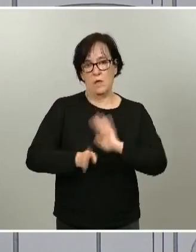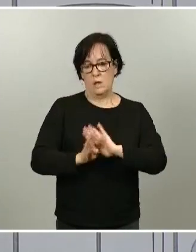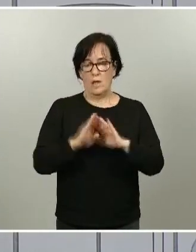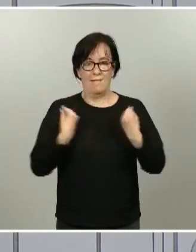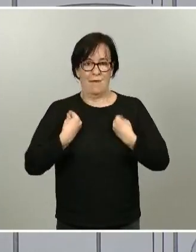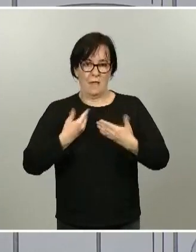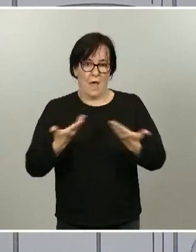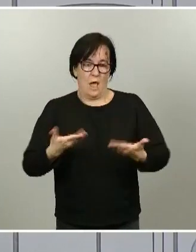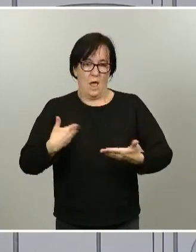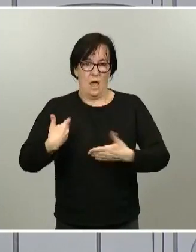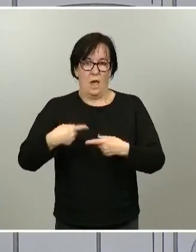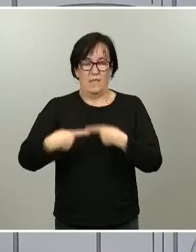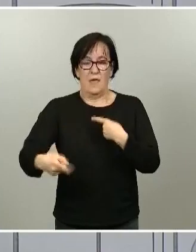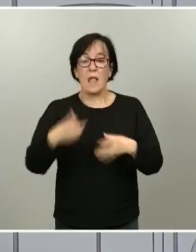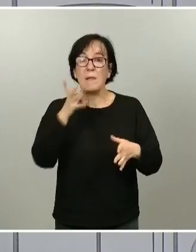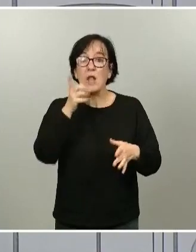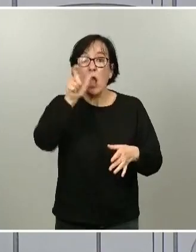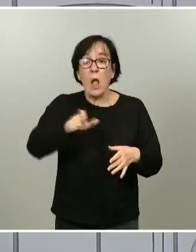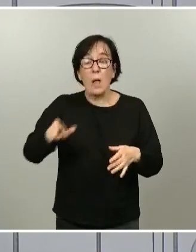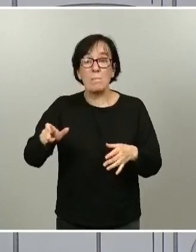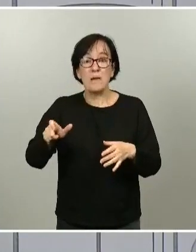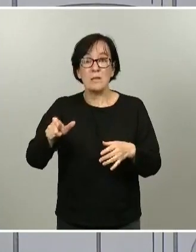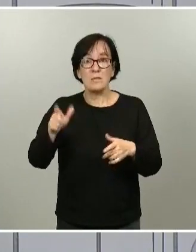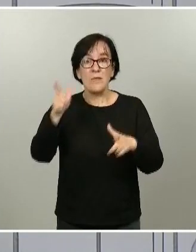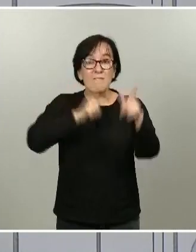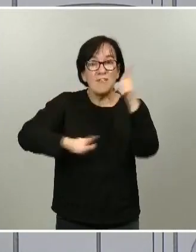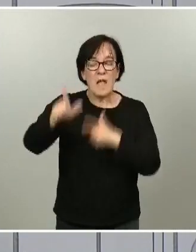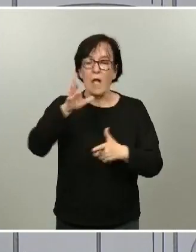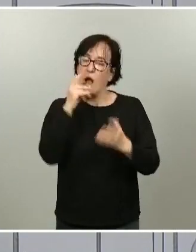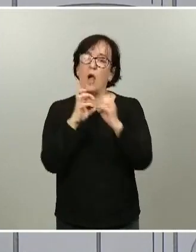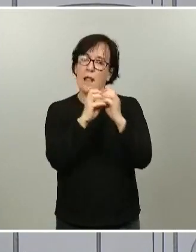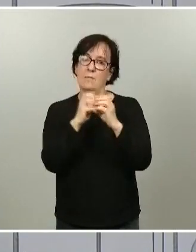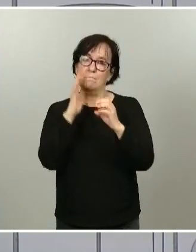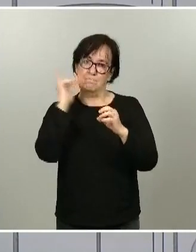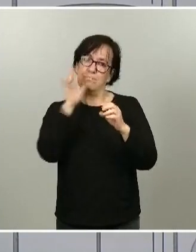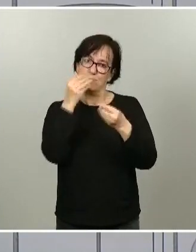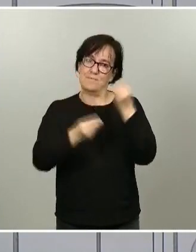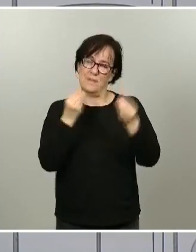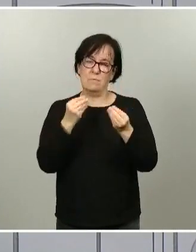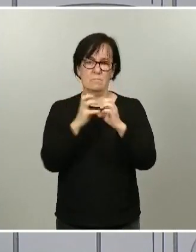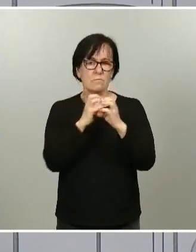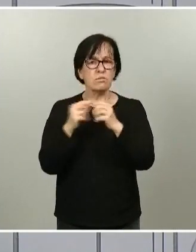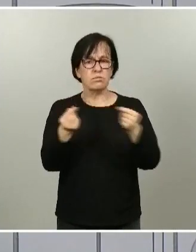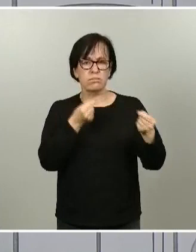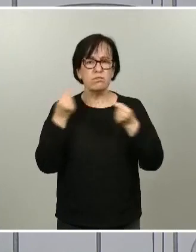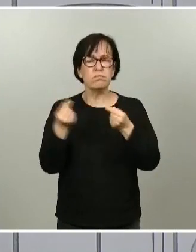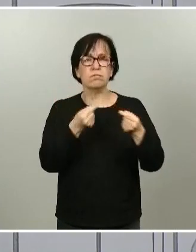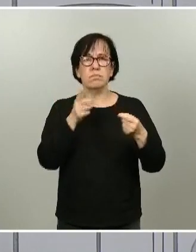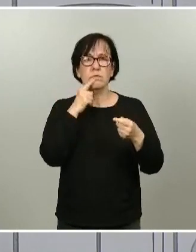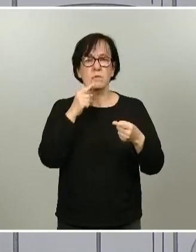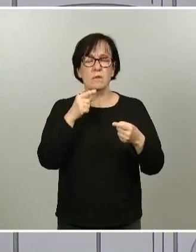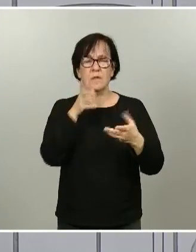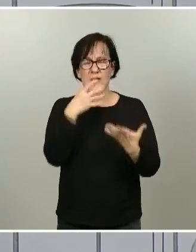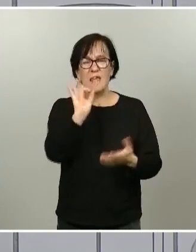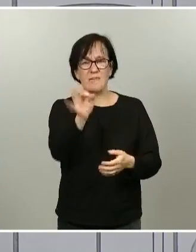Pero el de los viajeros es uno de los puntos que se está discutiendo muy vivamente, además. Sí que es cierto que se